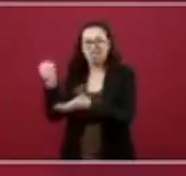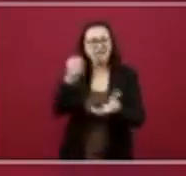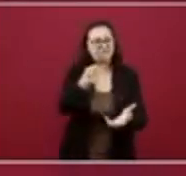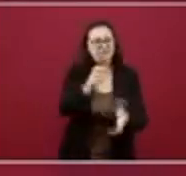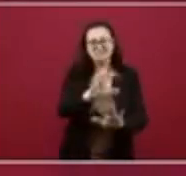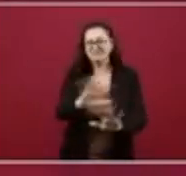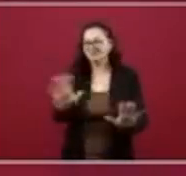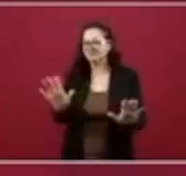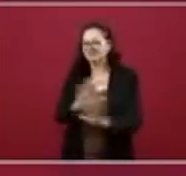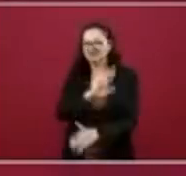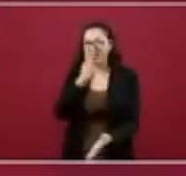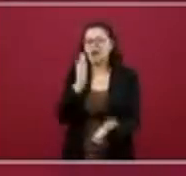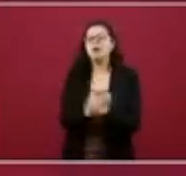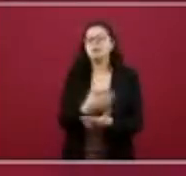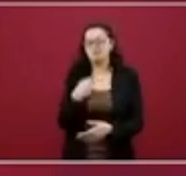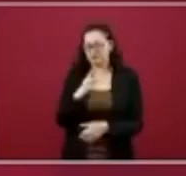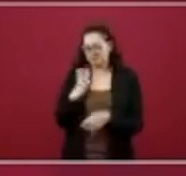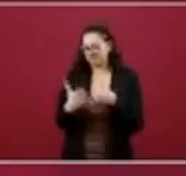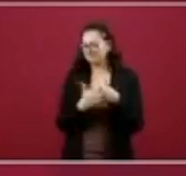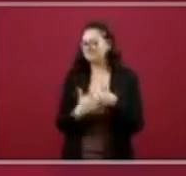Tenemos